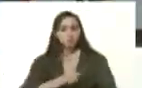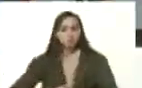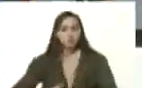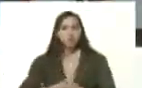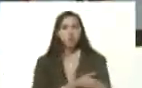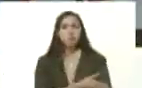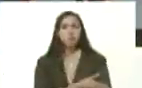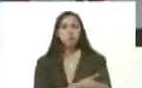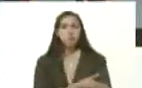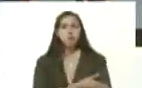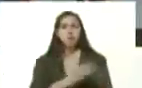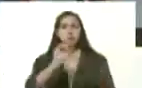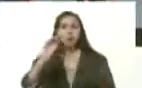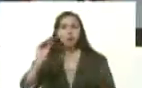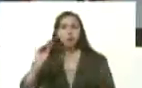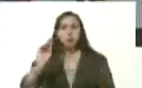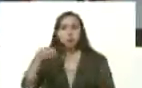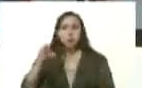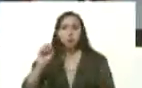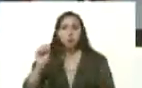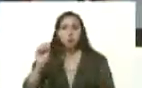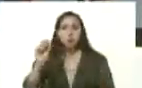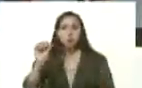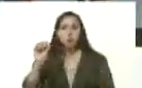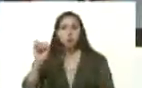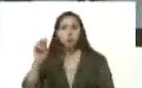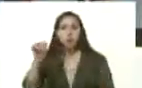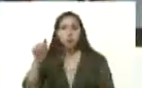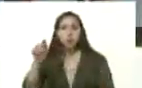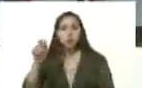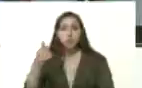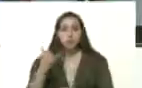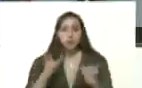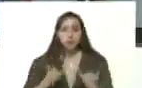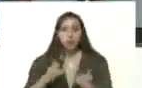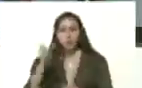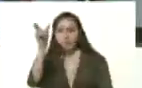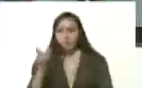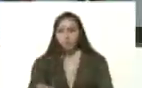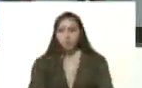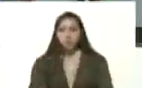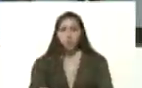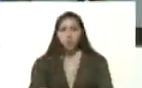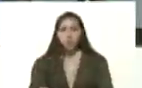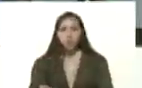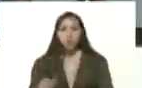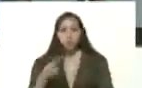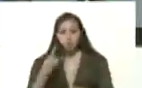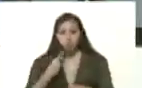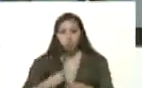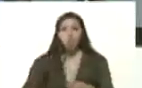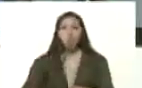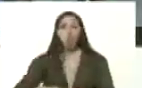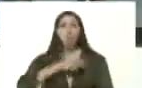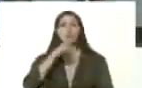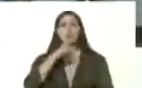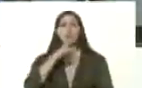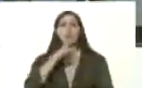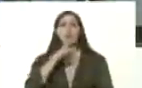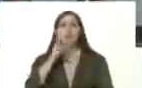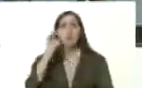Kuczynski. Y pusieron uno peor que Kuczynski. Lo acaban de hacer en Puerto Rico. Lo acaban de